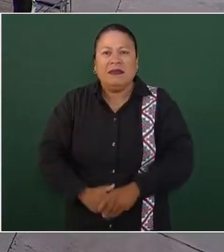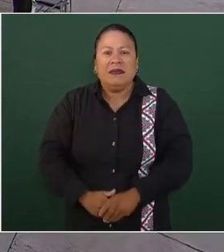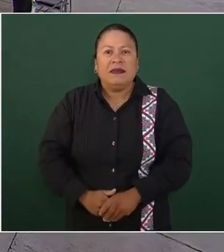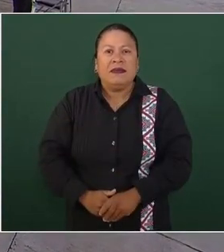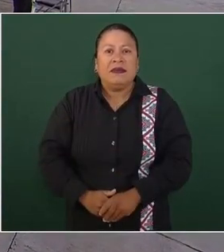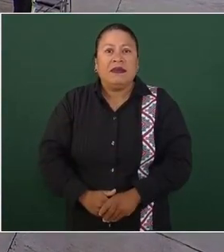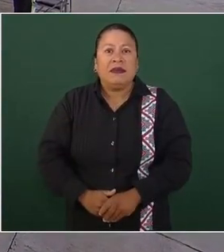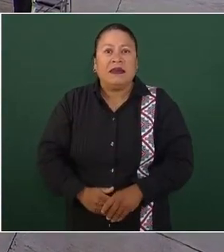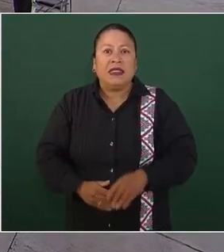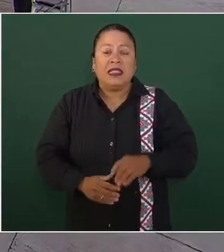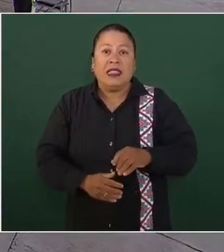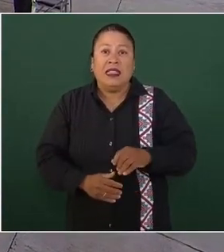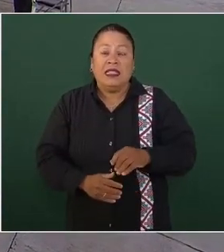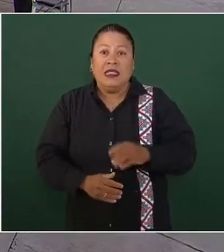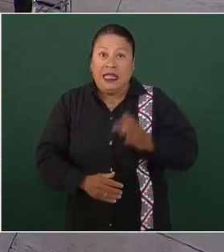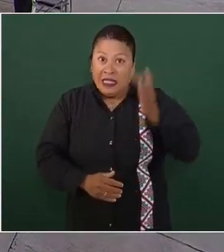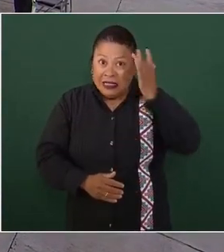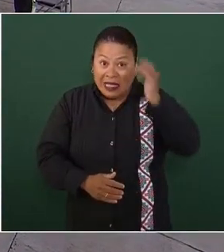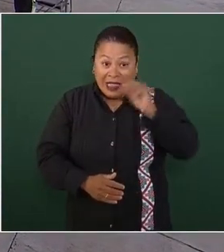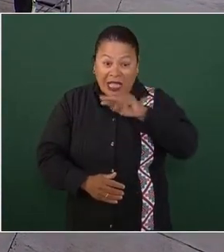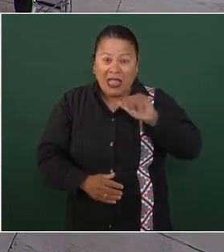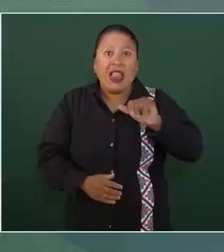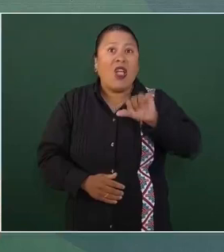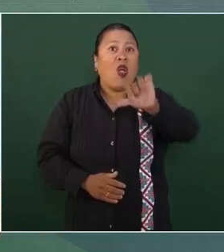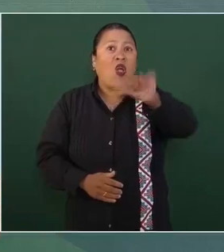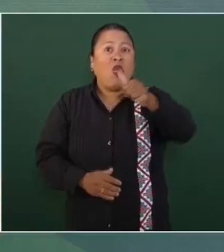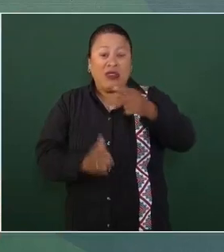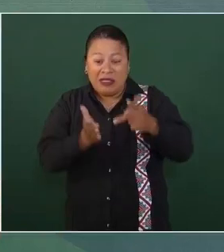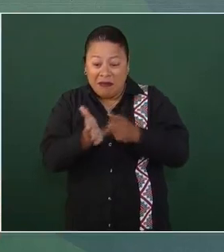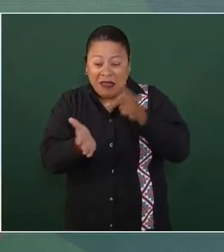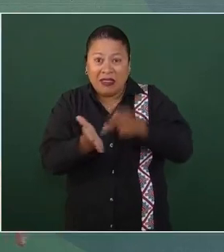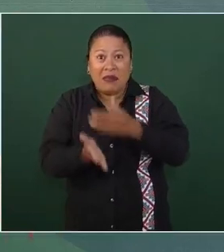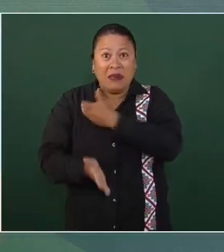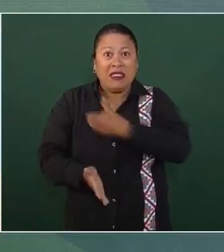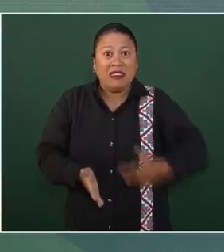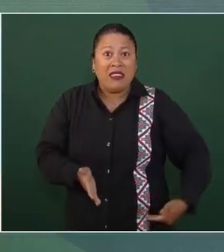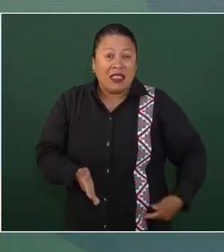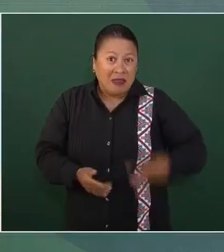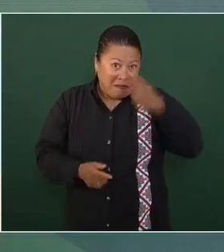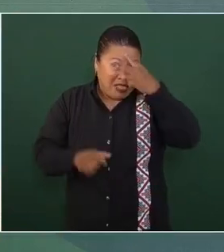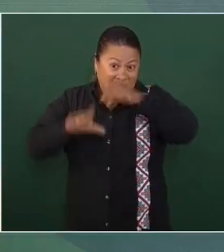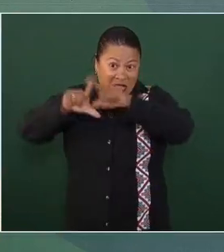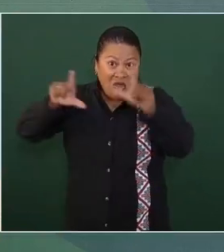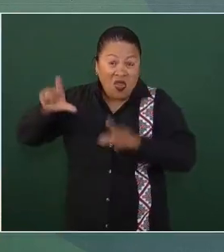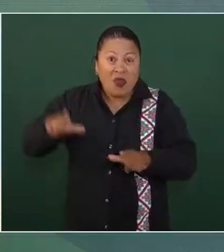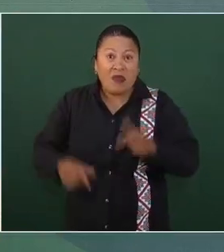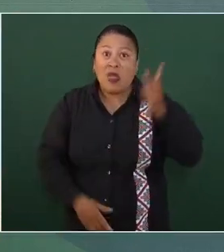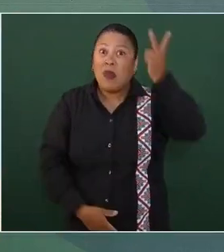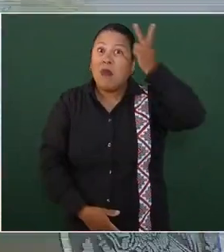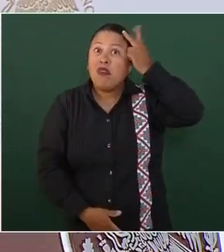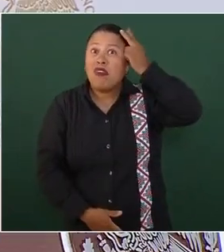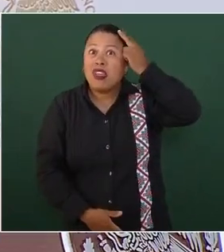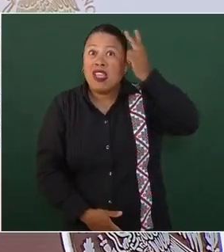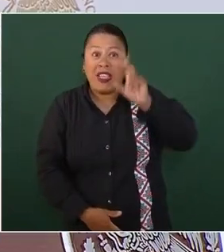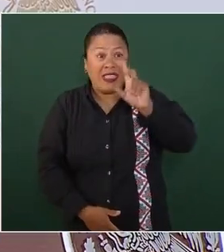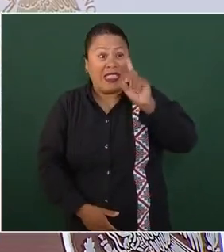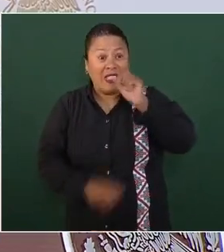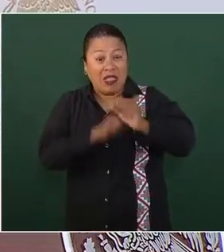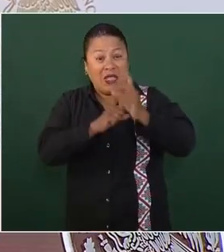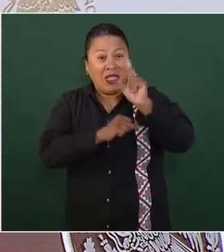Santana once veces presidente de México Porfirio Díaz 34 años